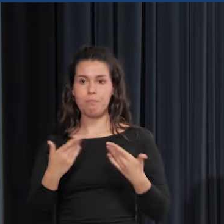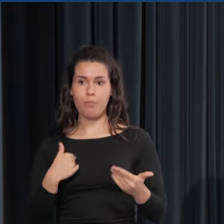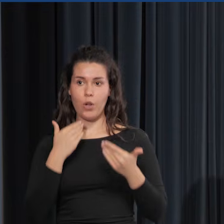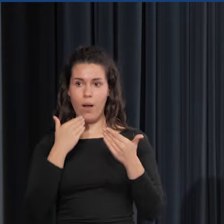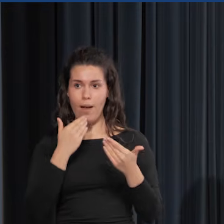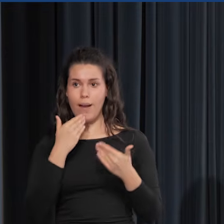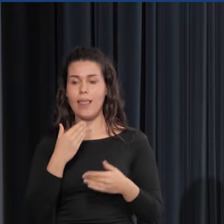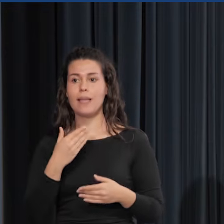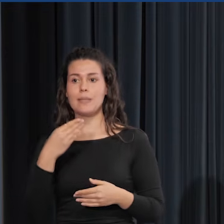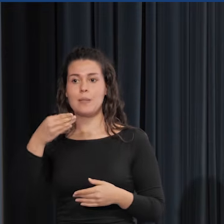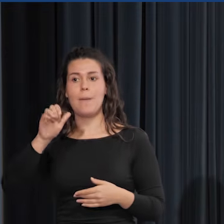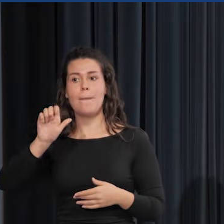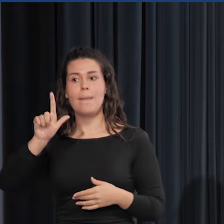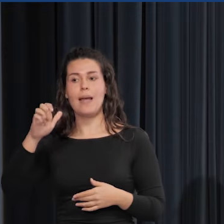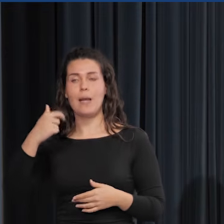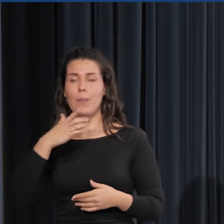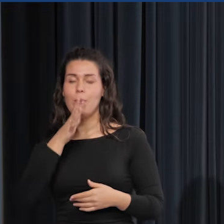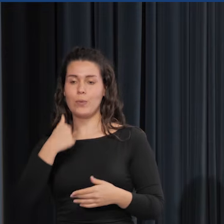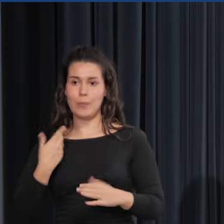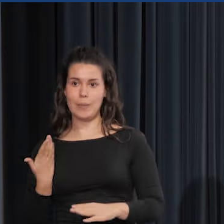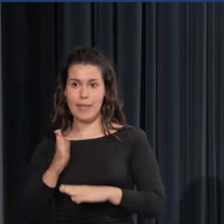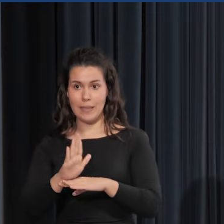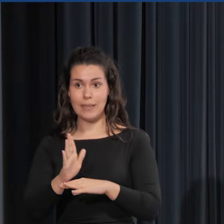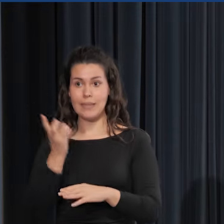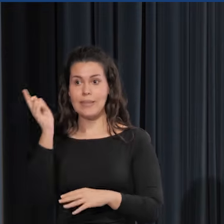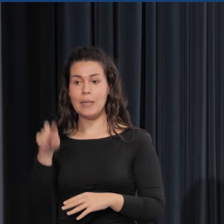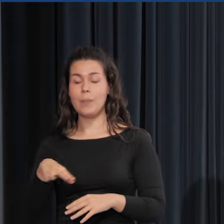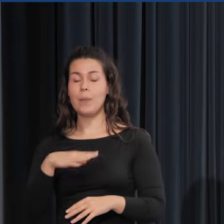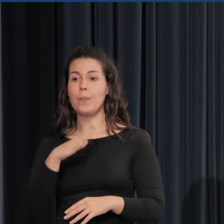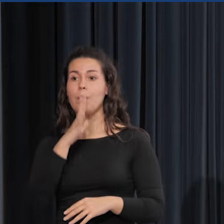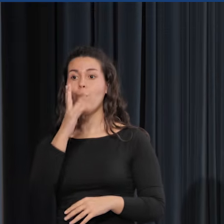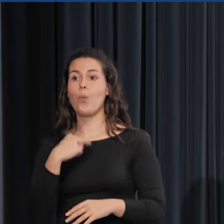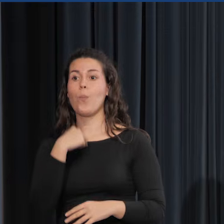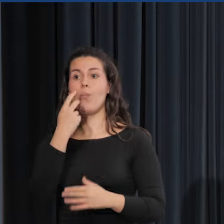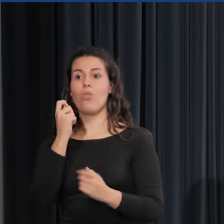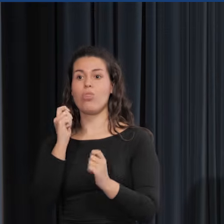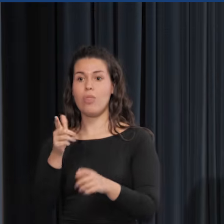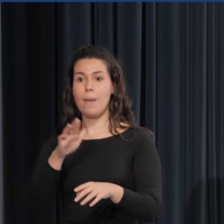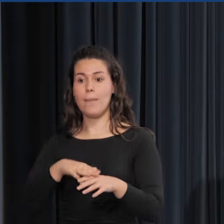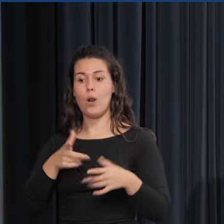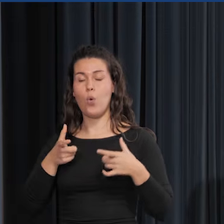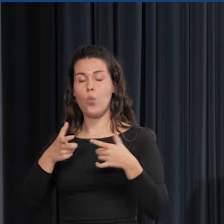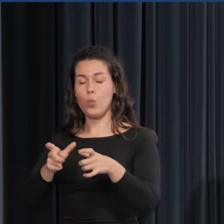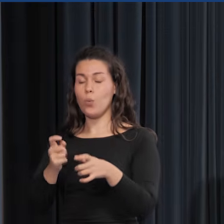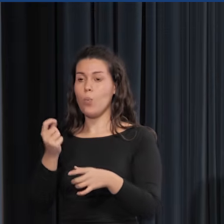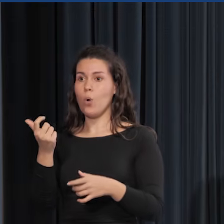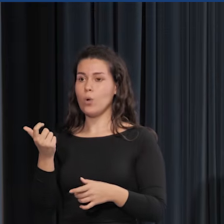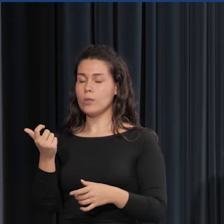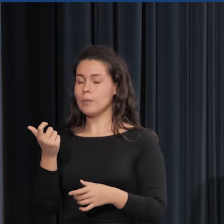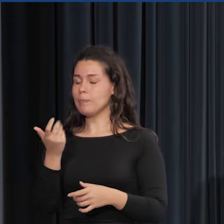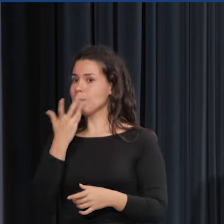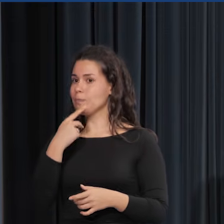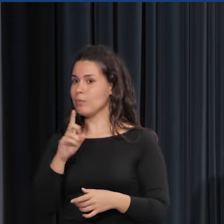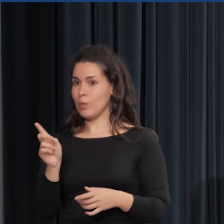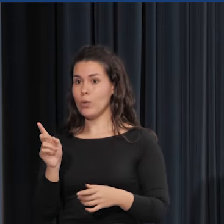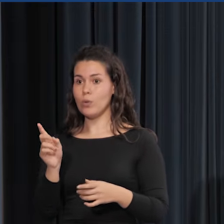Belén, por la presentación y también por dar voz a un gremio que, digamos, es el gran desconocido, que son los técnicos de